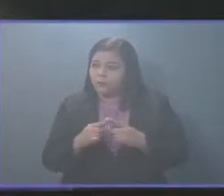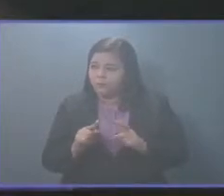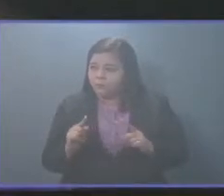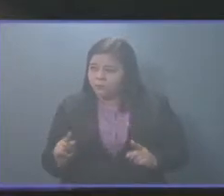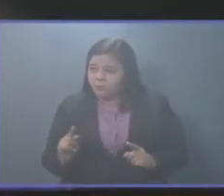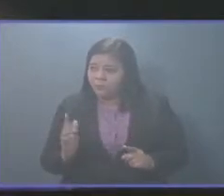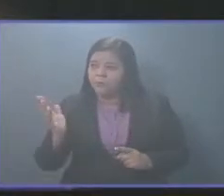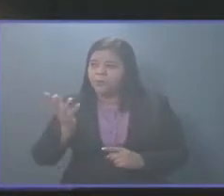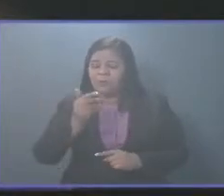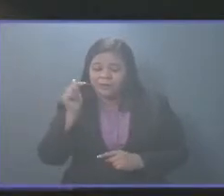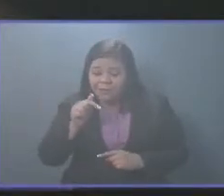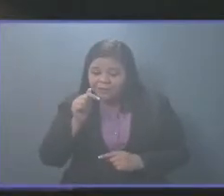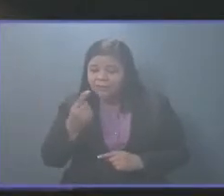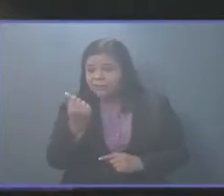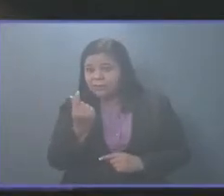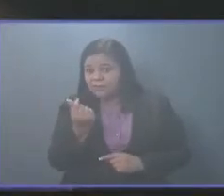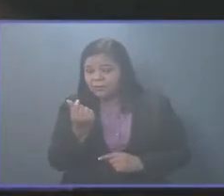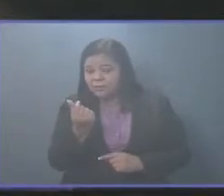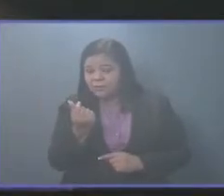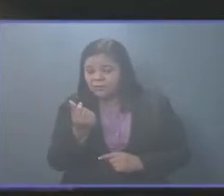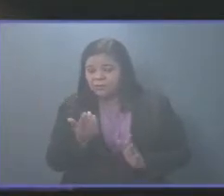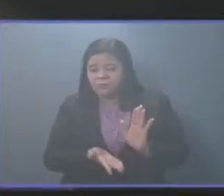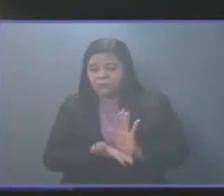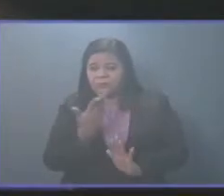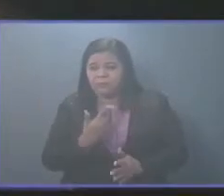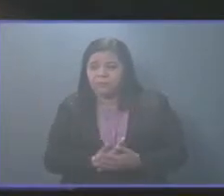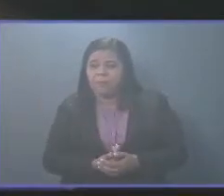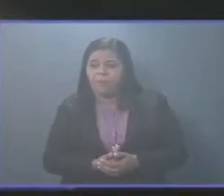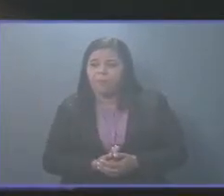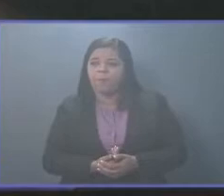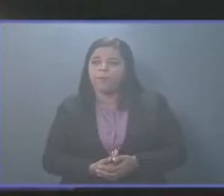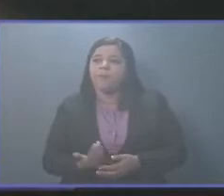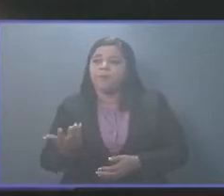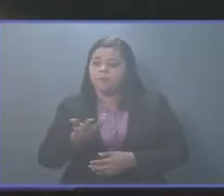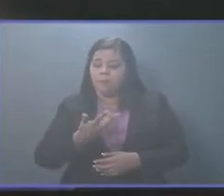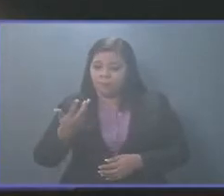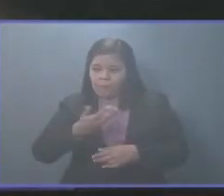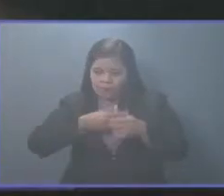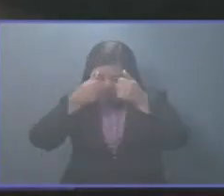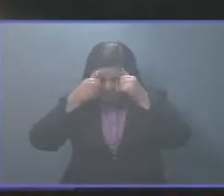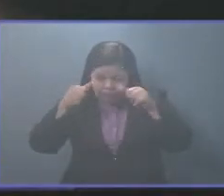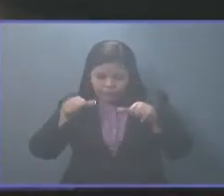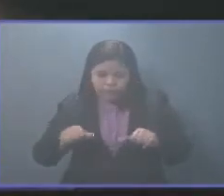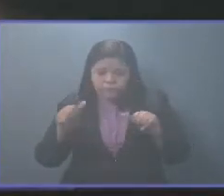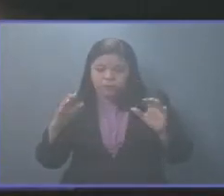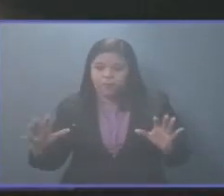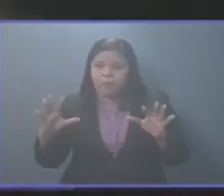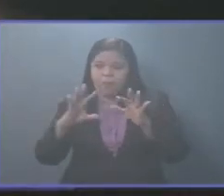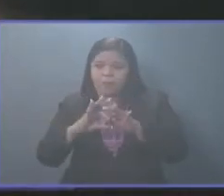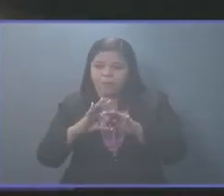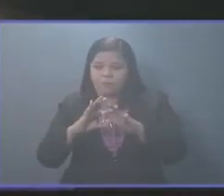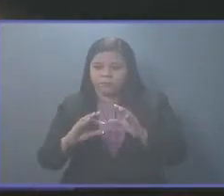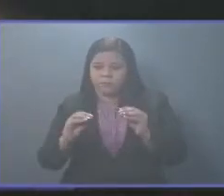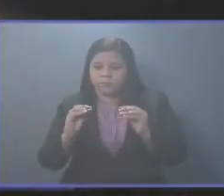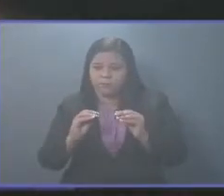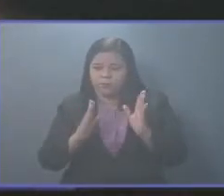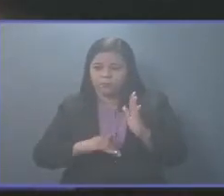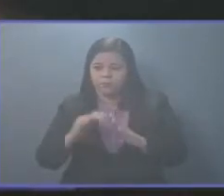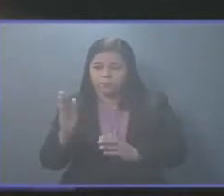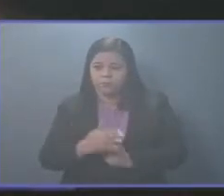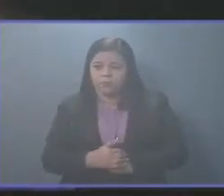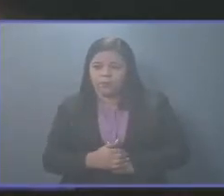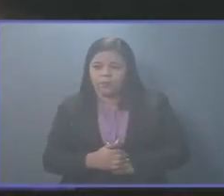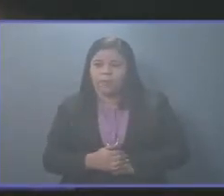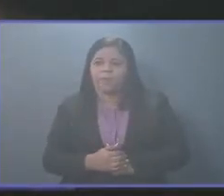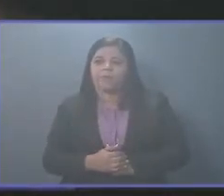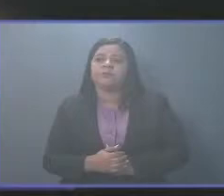y que de esos recursos tan grandes, 2.000 millones de dólares solo acreditados al decreto 608, haya sido